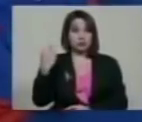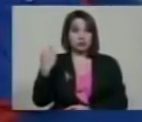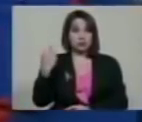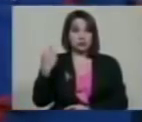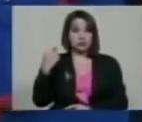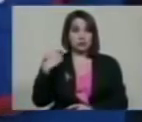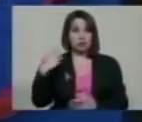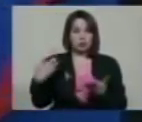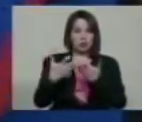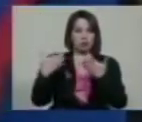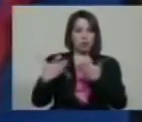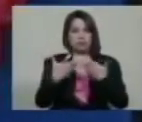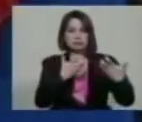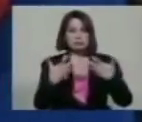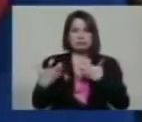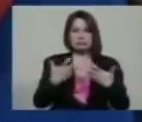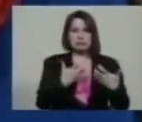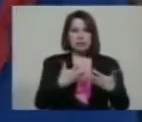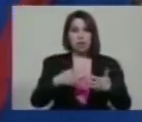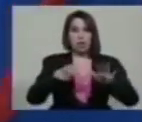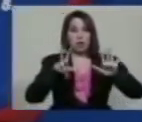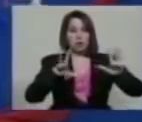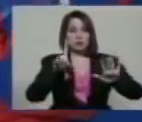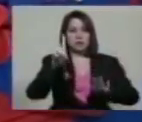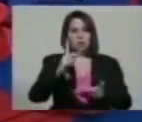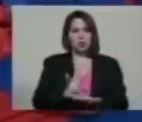combate, en la categoría de 81 kilos.